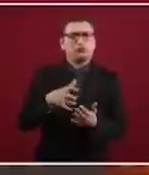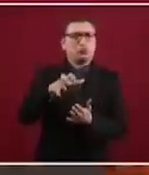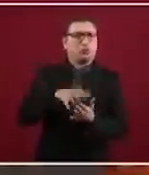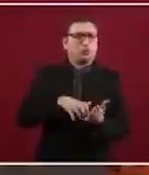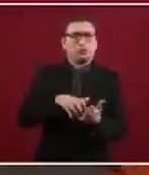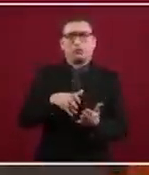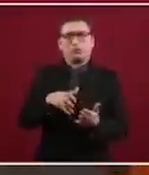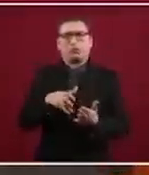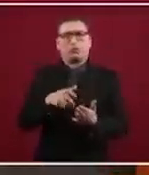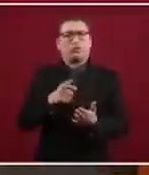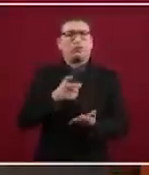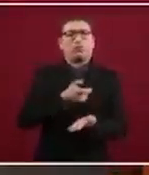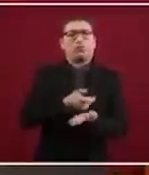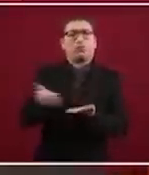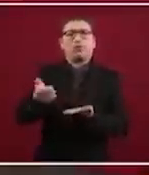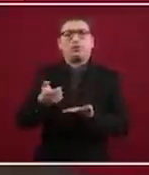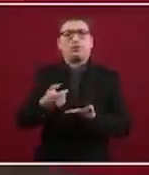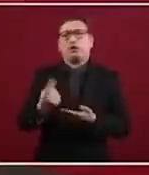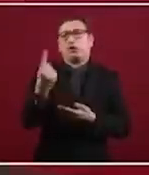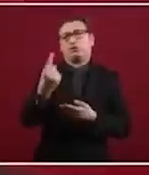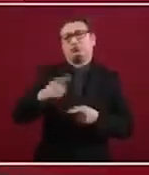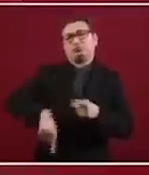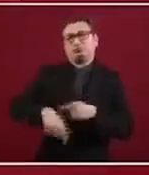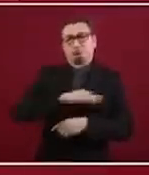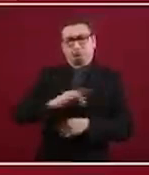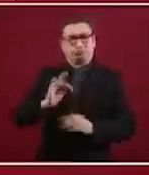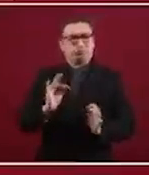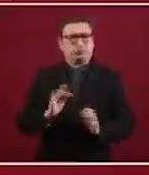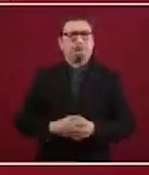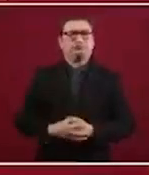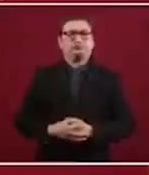lo que cuesta pagarle a una,